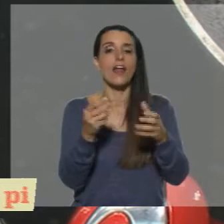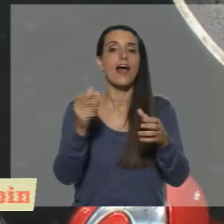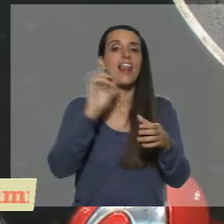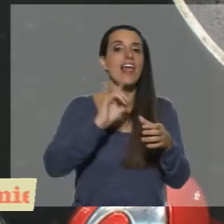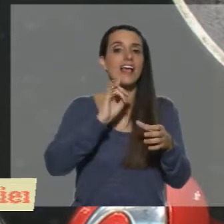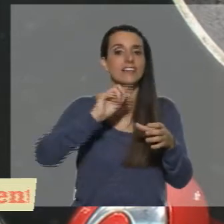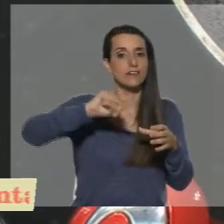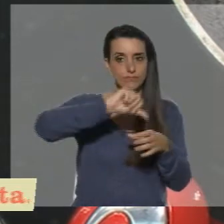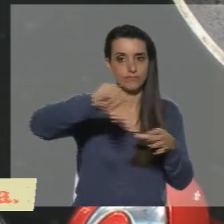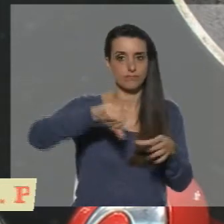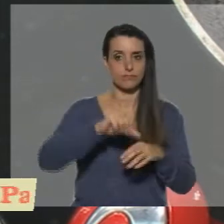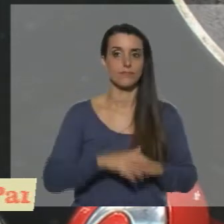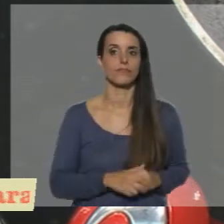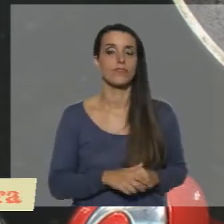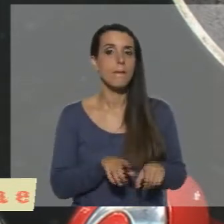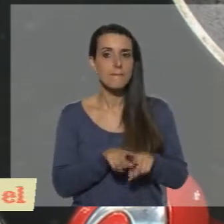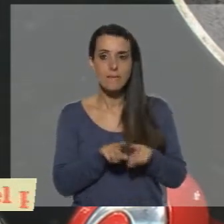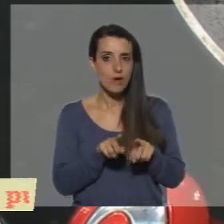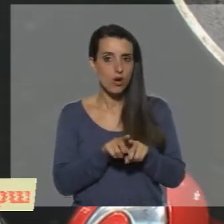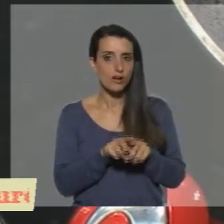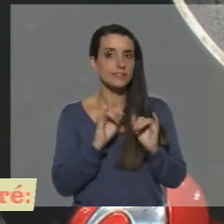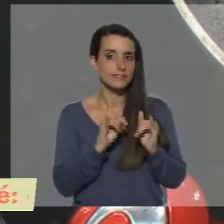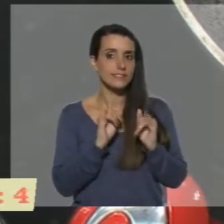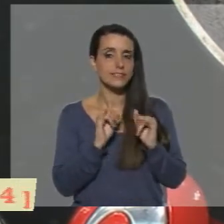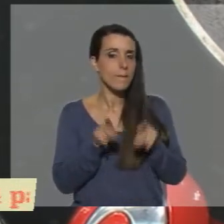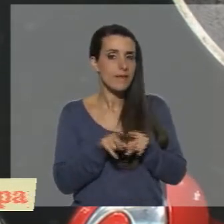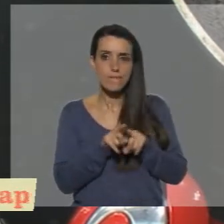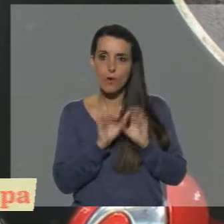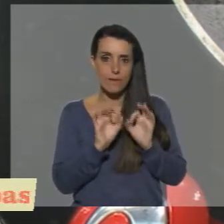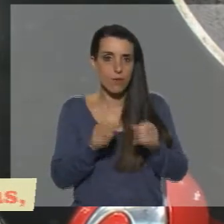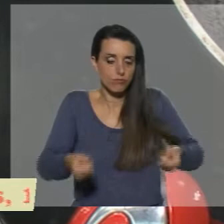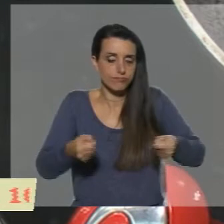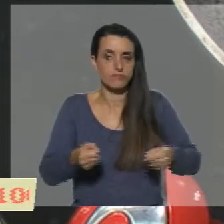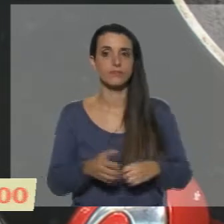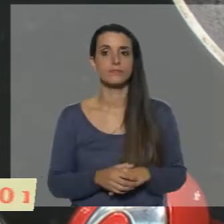también. Perfecto. En el mismo sofrito, ¿no? En el mismo sofrito, exactamente.